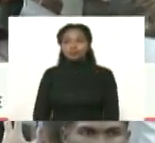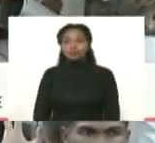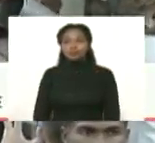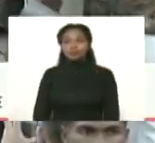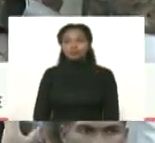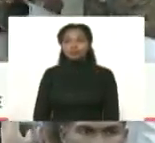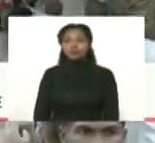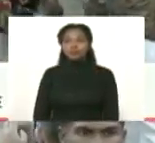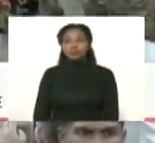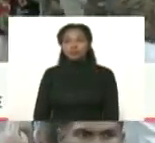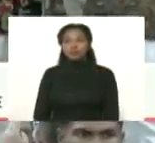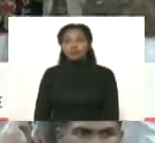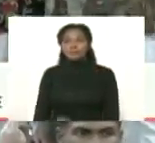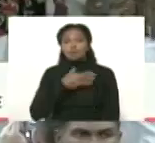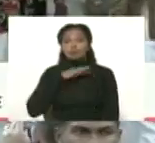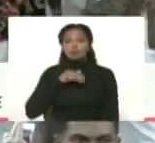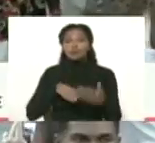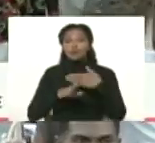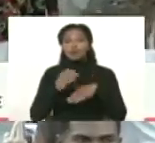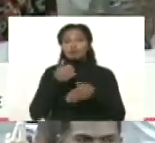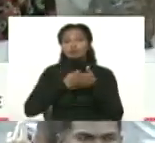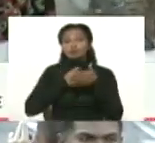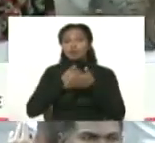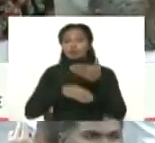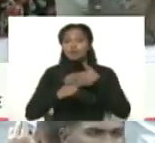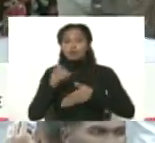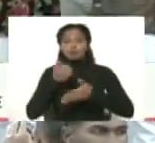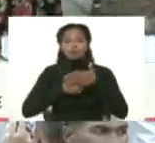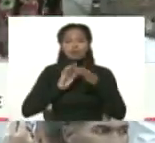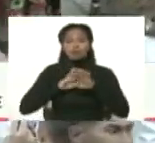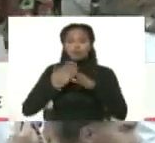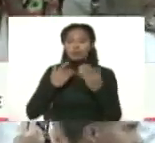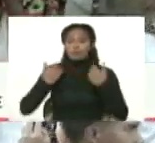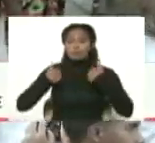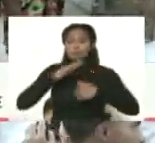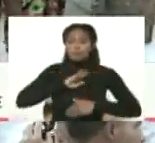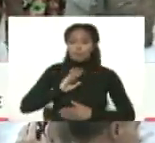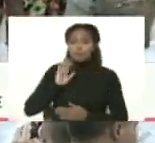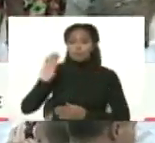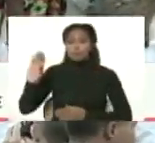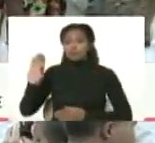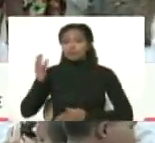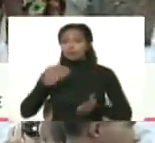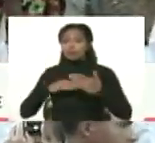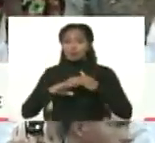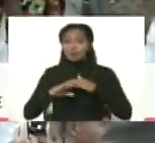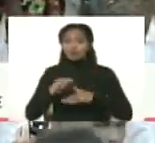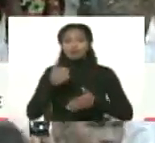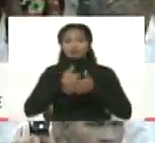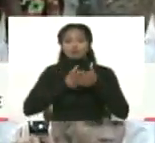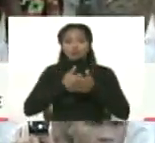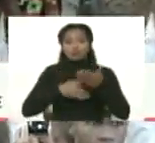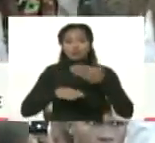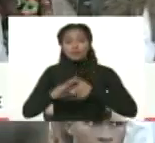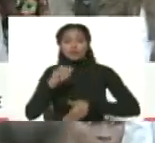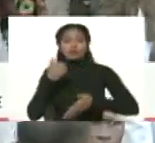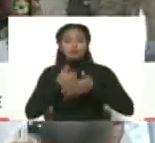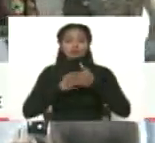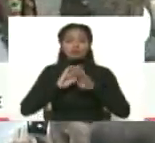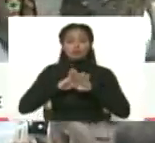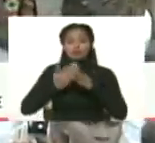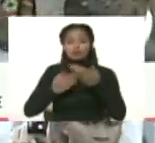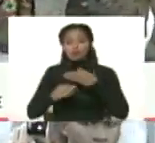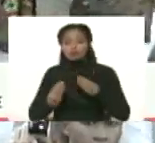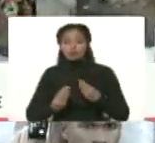Por mi patria voy a luchar. Voy a luchar porque esta es mi patria. Por mi patria voy a luchar. Ahí vamos a